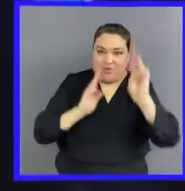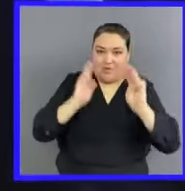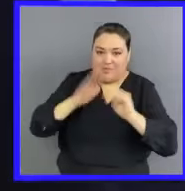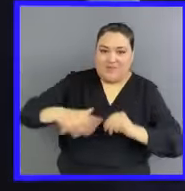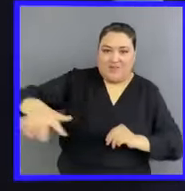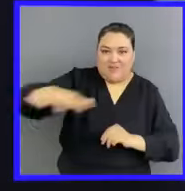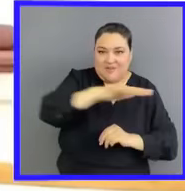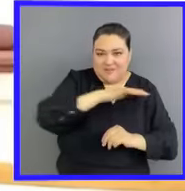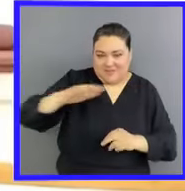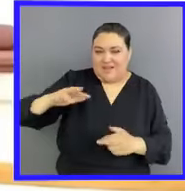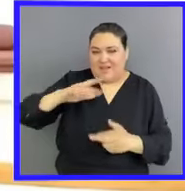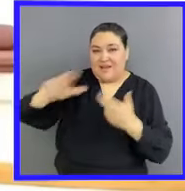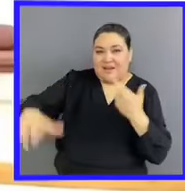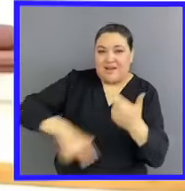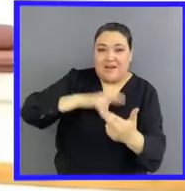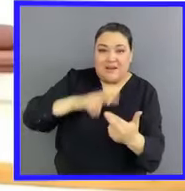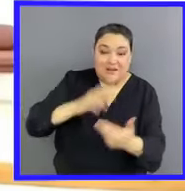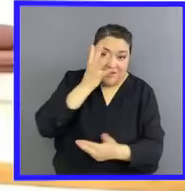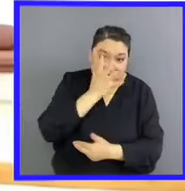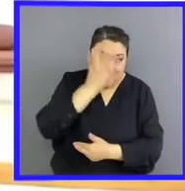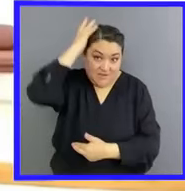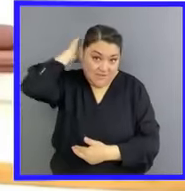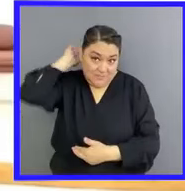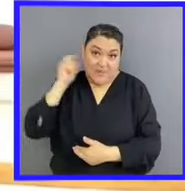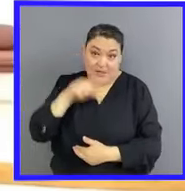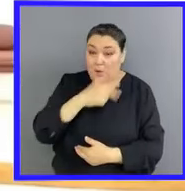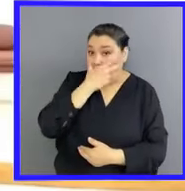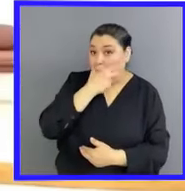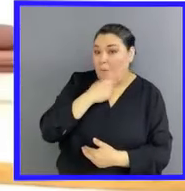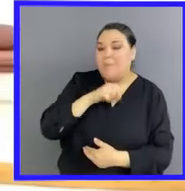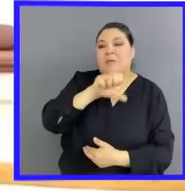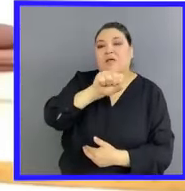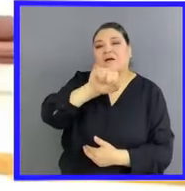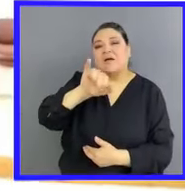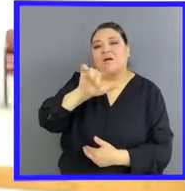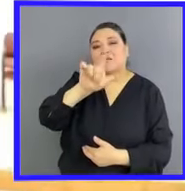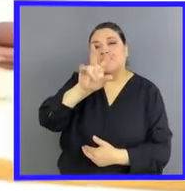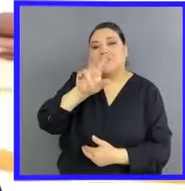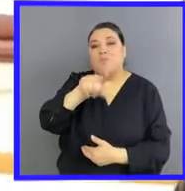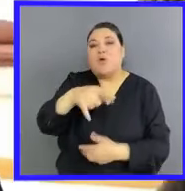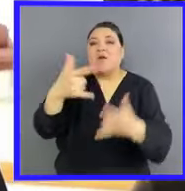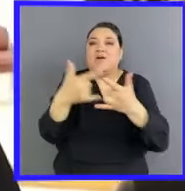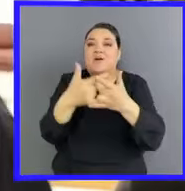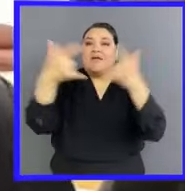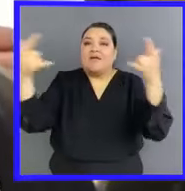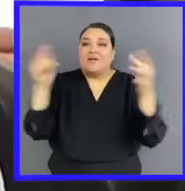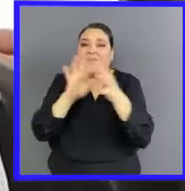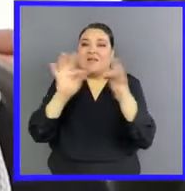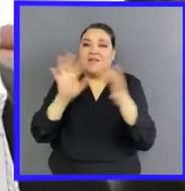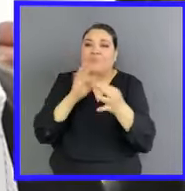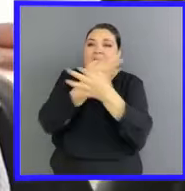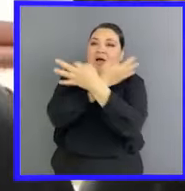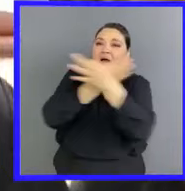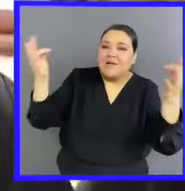desde donde el propio Silvio Mario Ayala Pacheco, historiador quechua, no dudó en expresar lo siguiente: nosotros